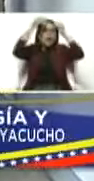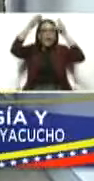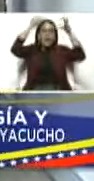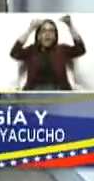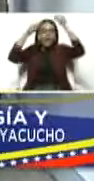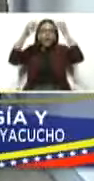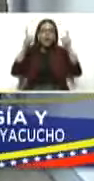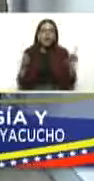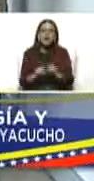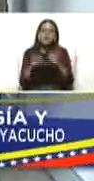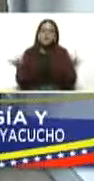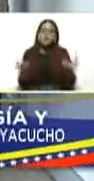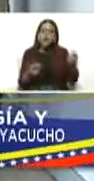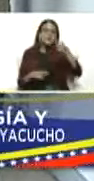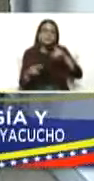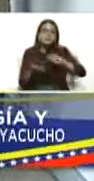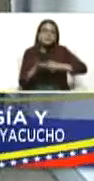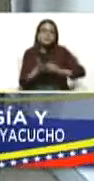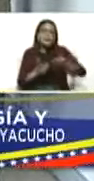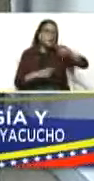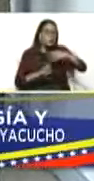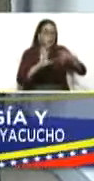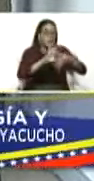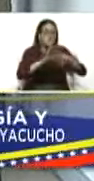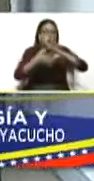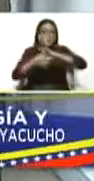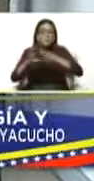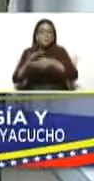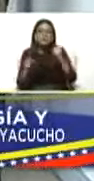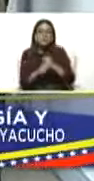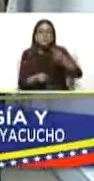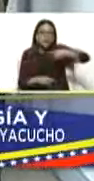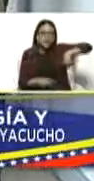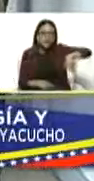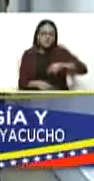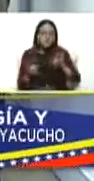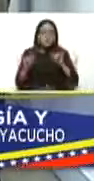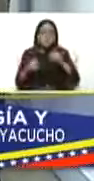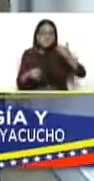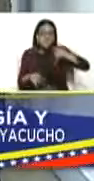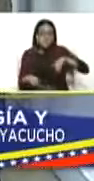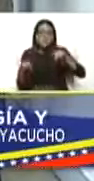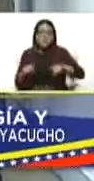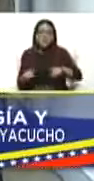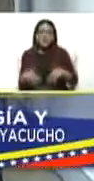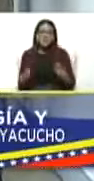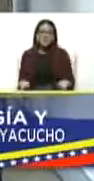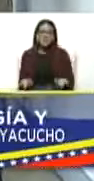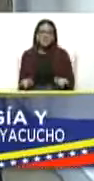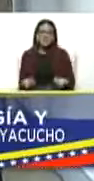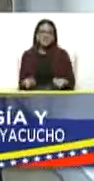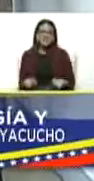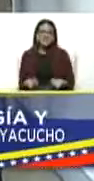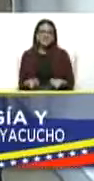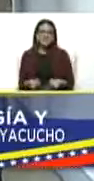Puerto Cabello, vale, es que me acuerdo porque hace dos semanas nació en Puerto Cabello el baile del Guayquiquí.